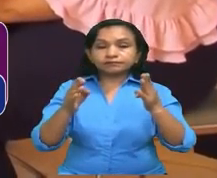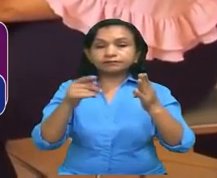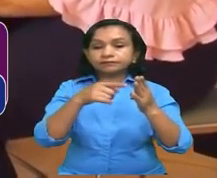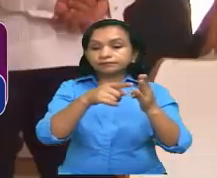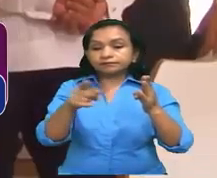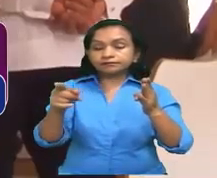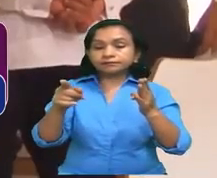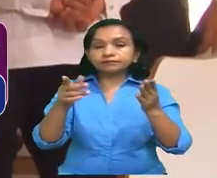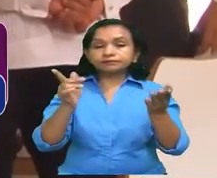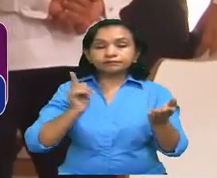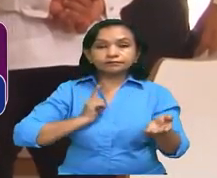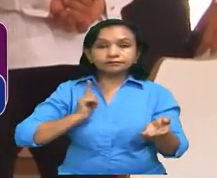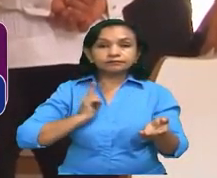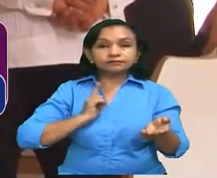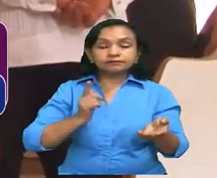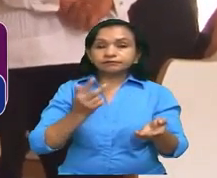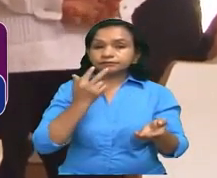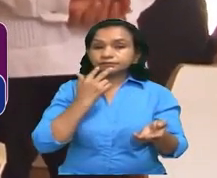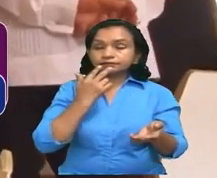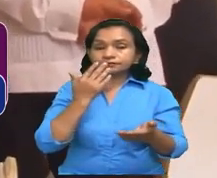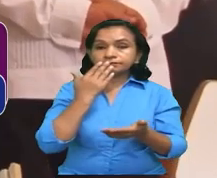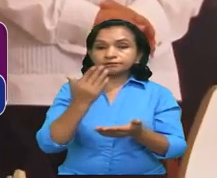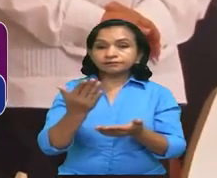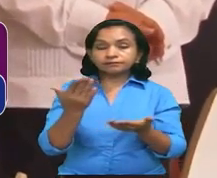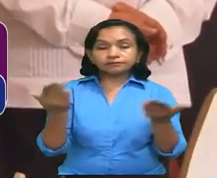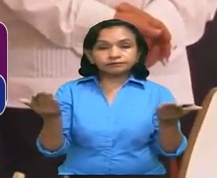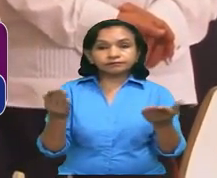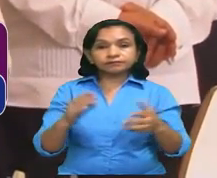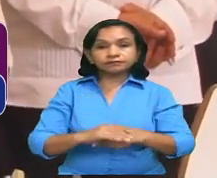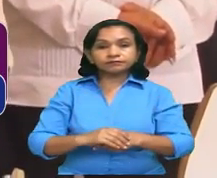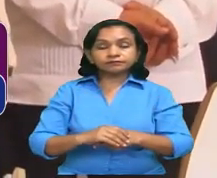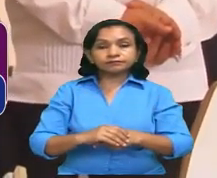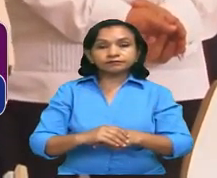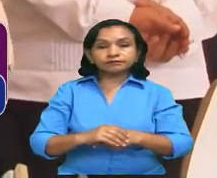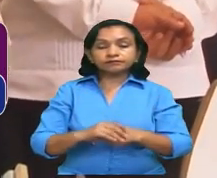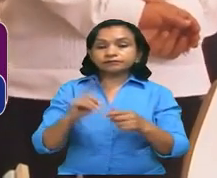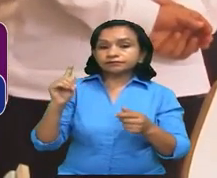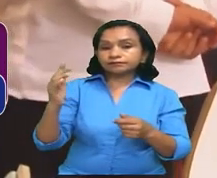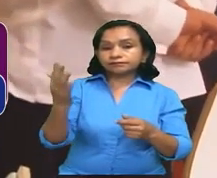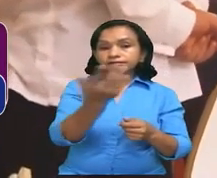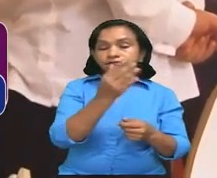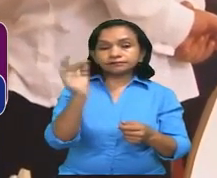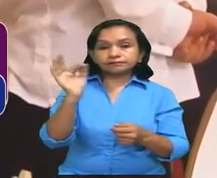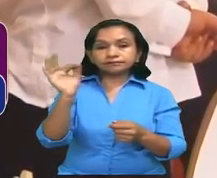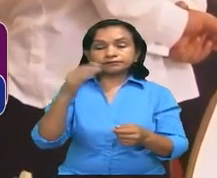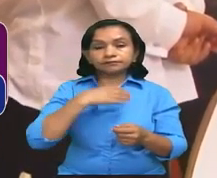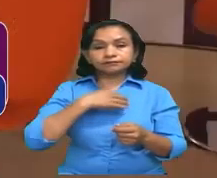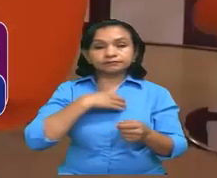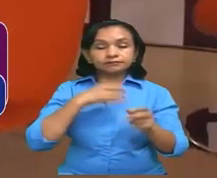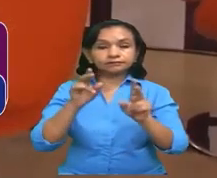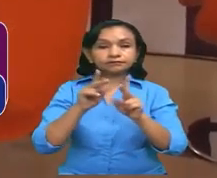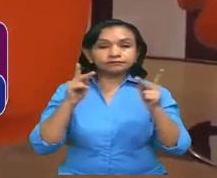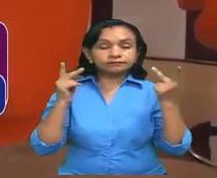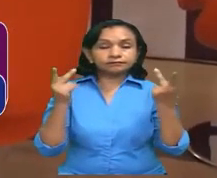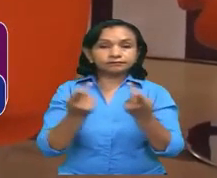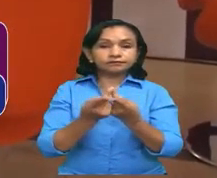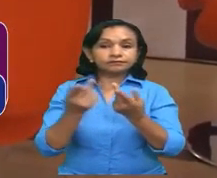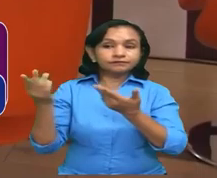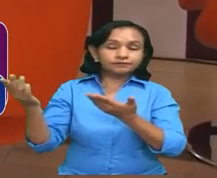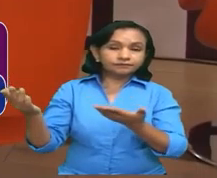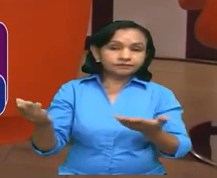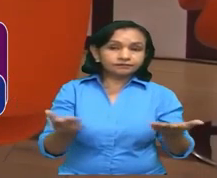importante, de nada sirve que nosotros traigamos un montón de mayoristas, queramos vender el destino, si nuestros empresarios, que son los